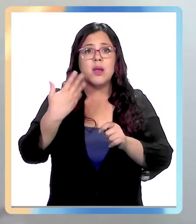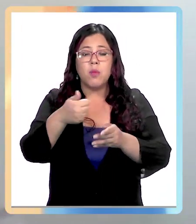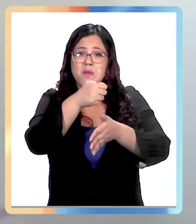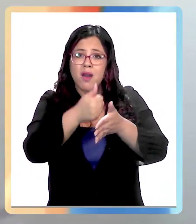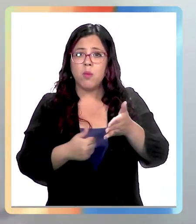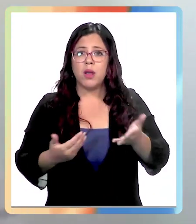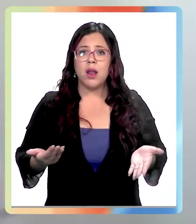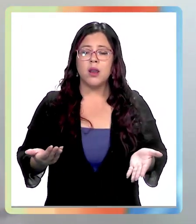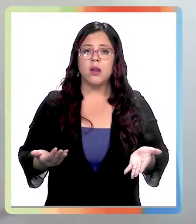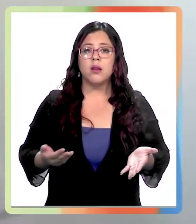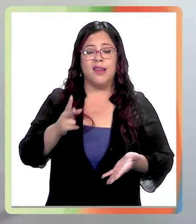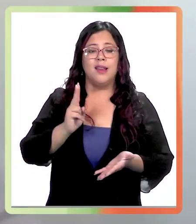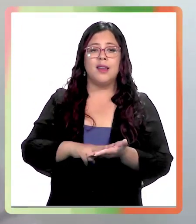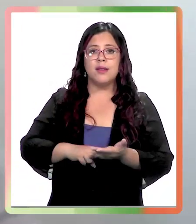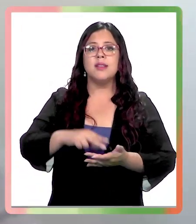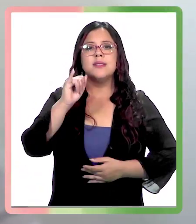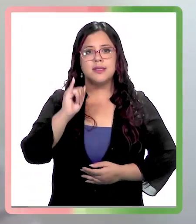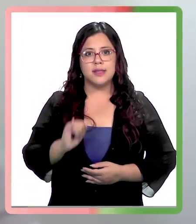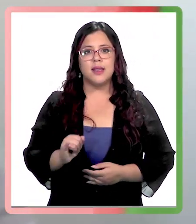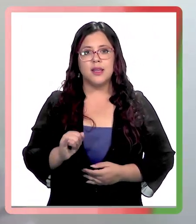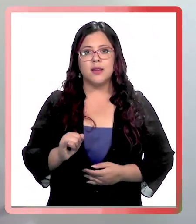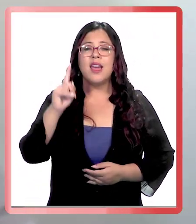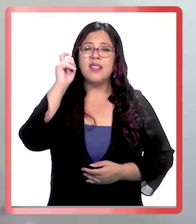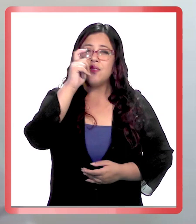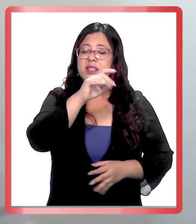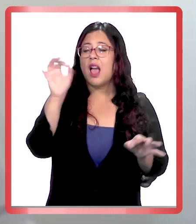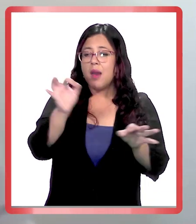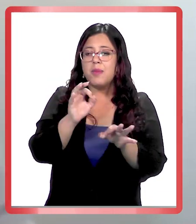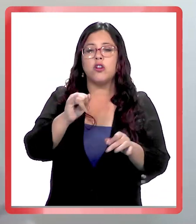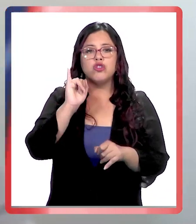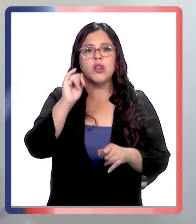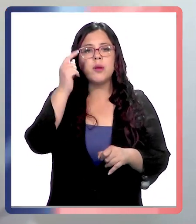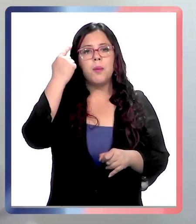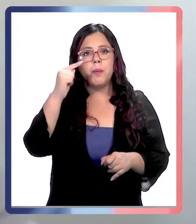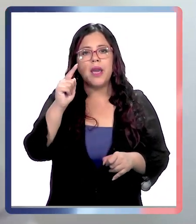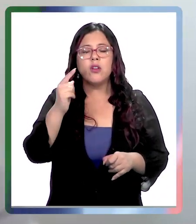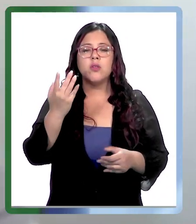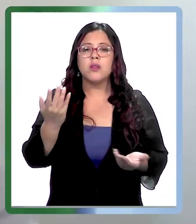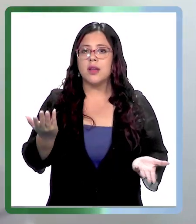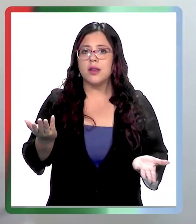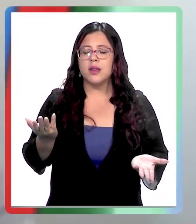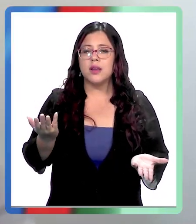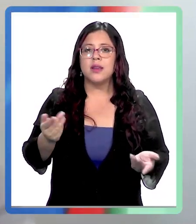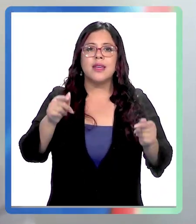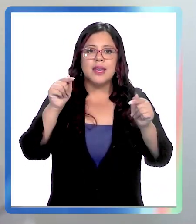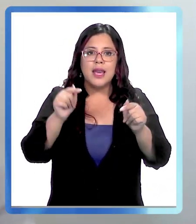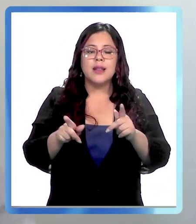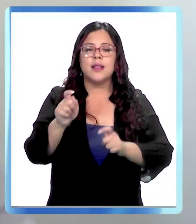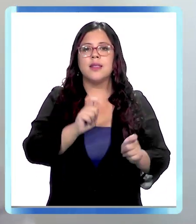hacer un tratamiento y que después me va a operar. La verdad es que sí, es complejo explicarlo,